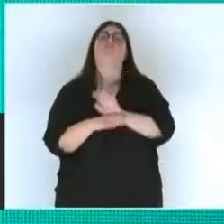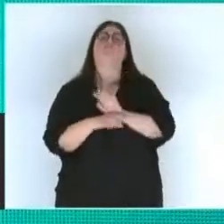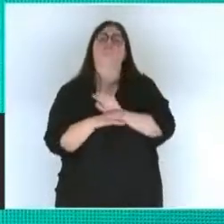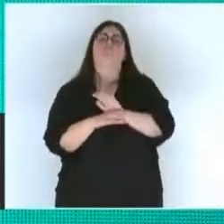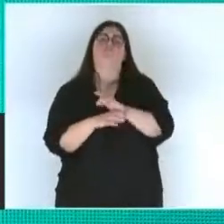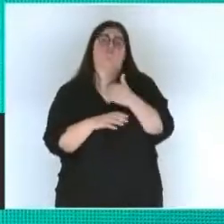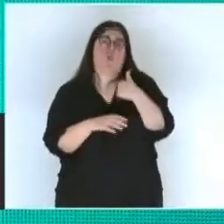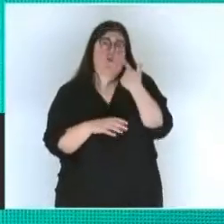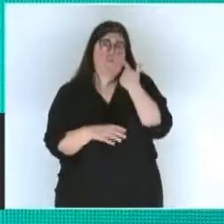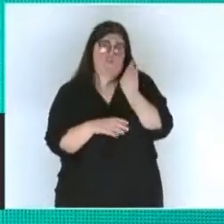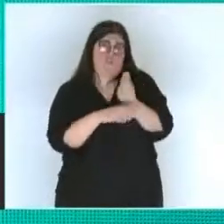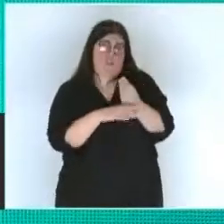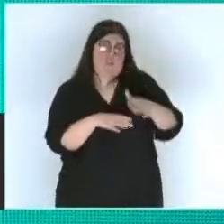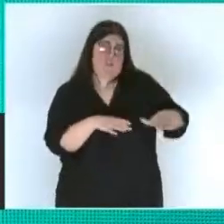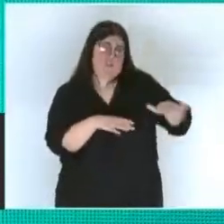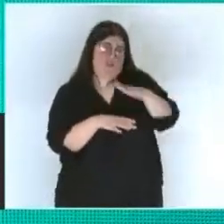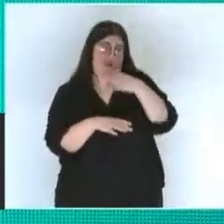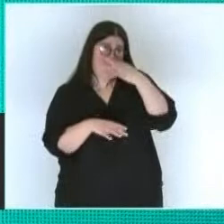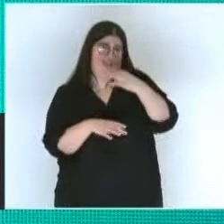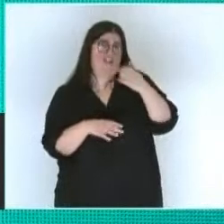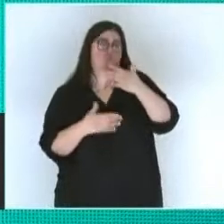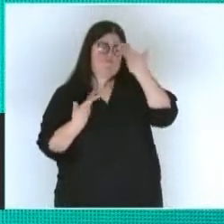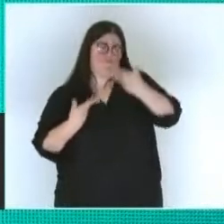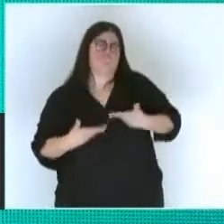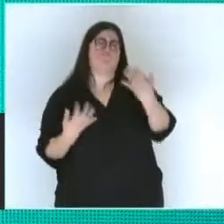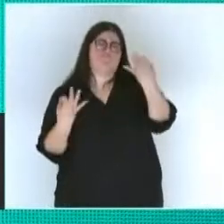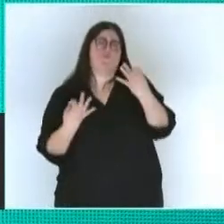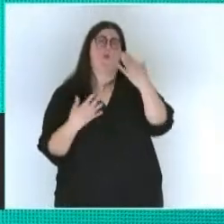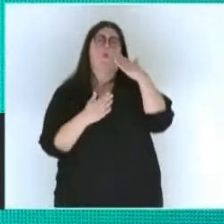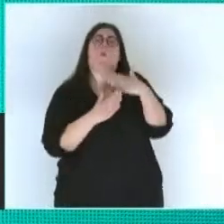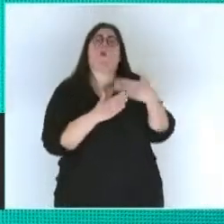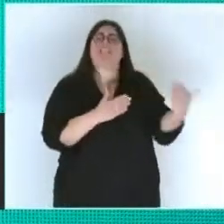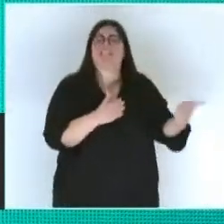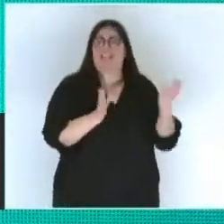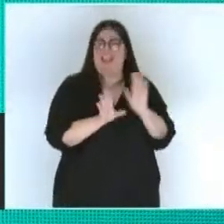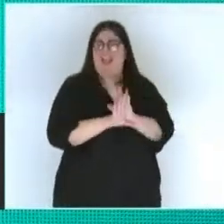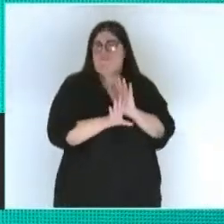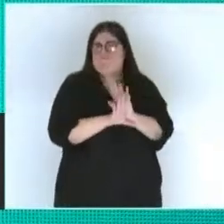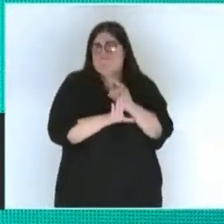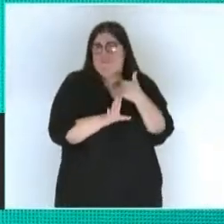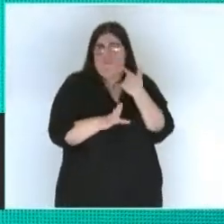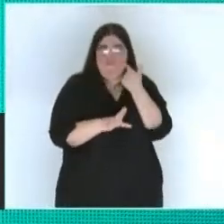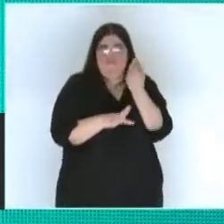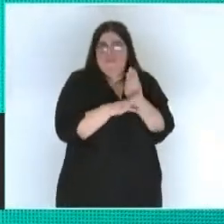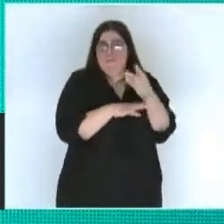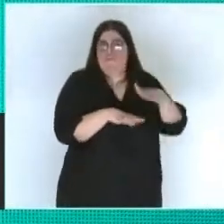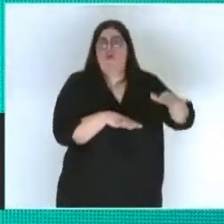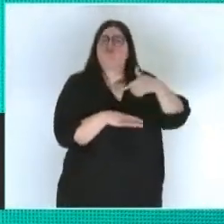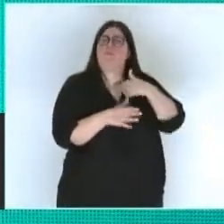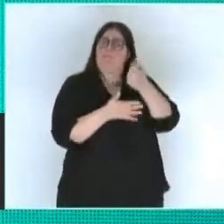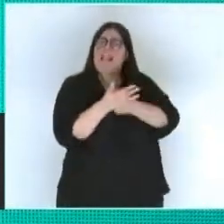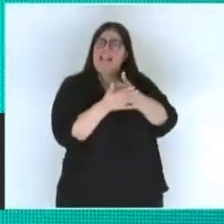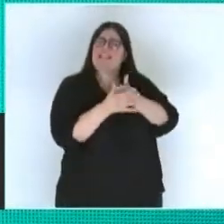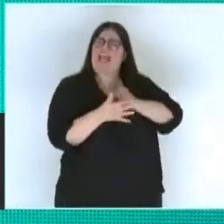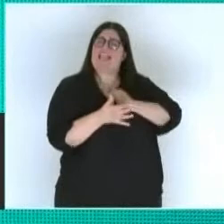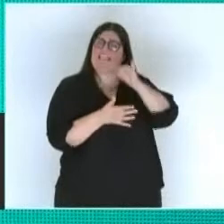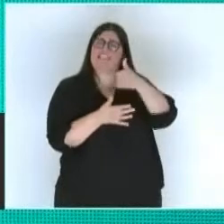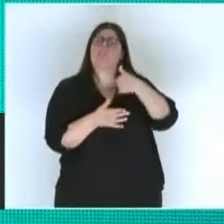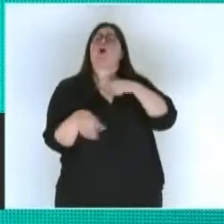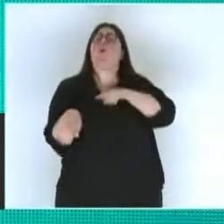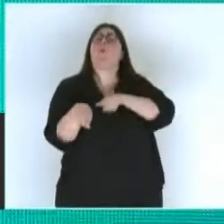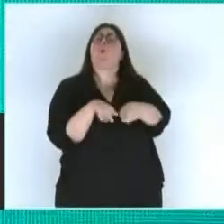una vecina, digamos, porque soy vecina más que militante, porque no nací en Lugano, pero mis